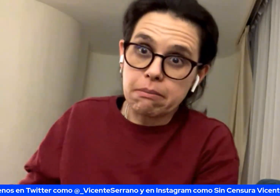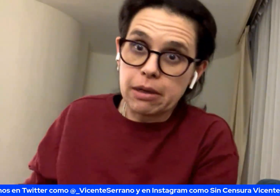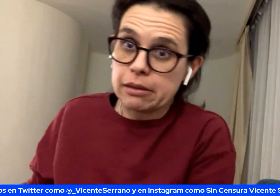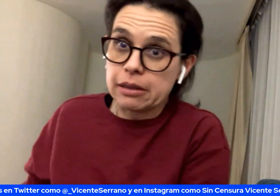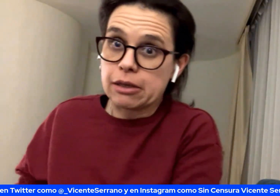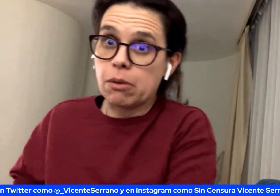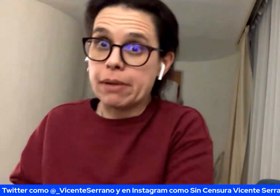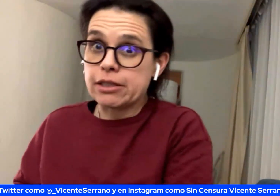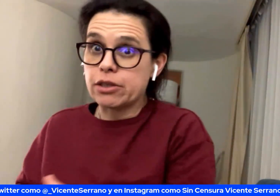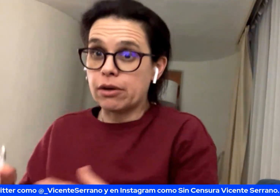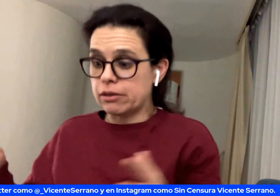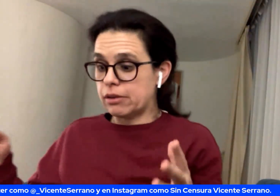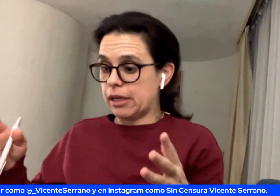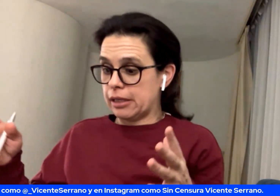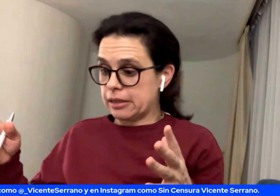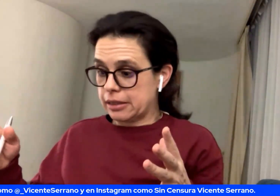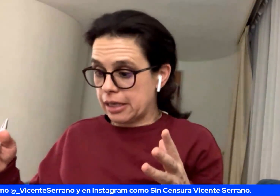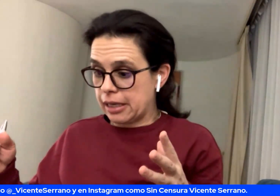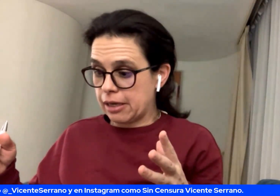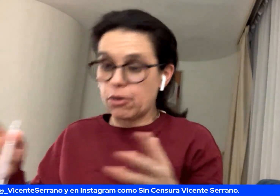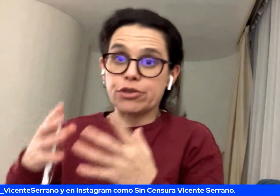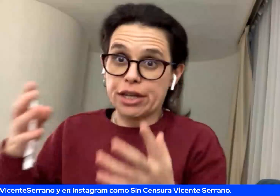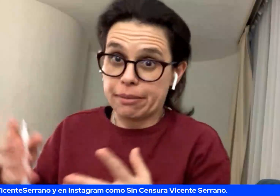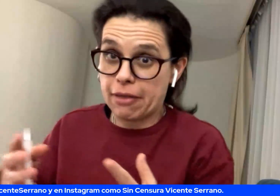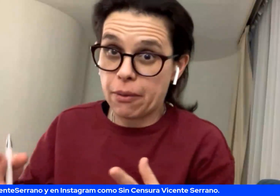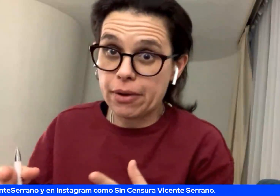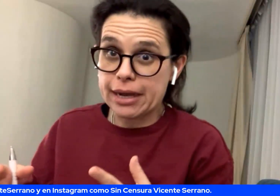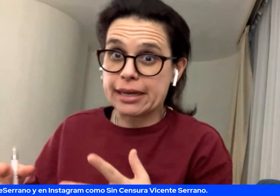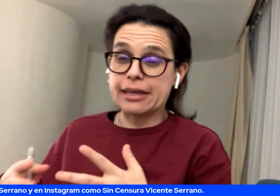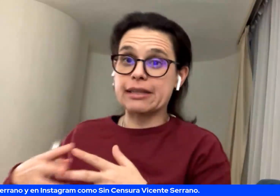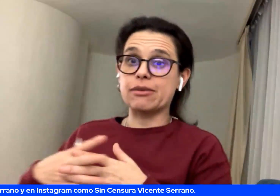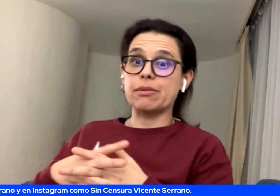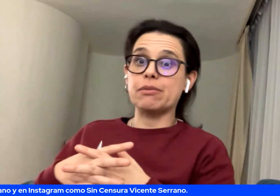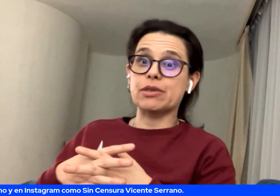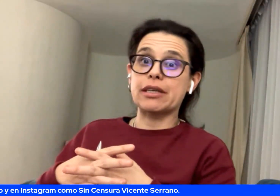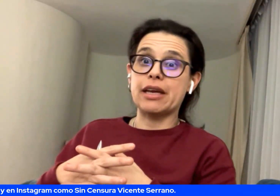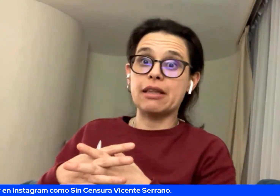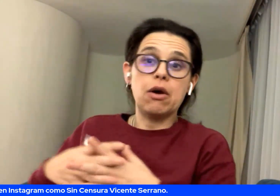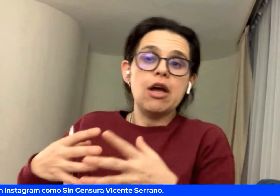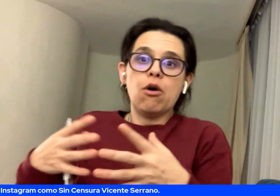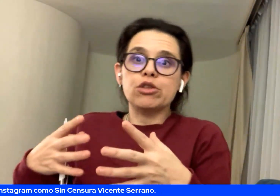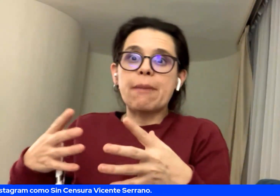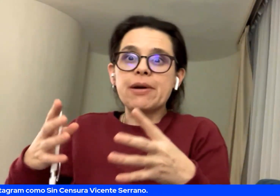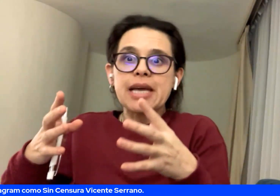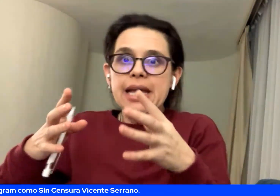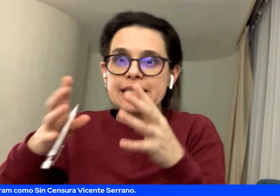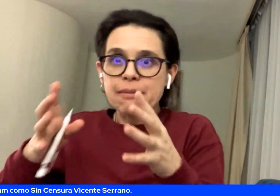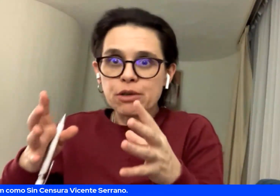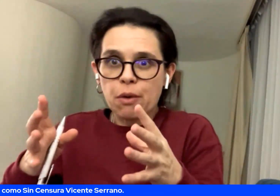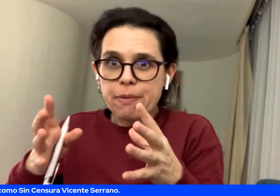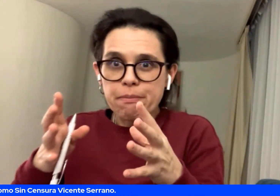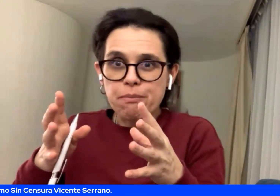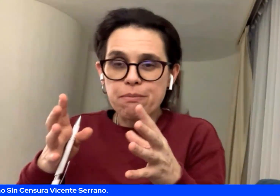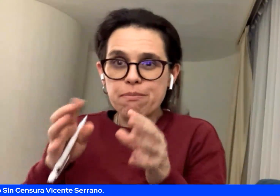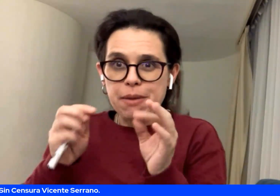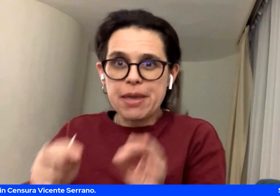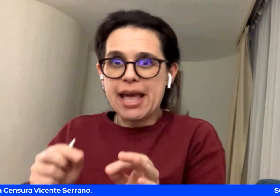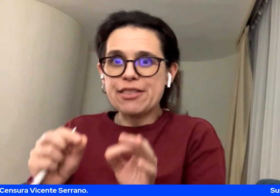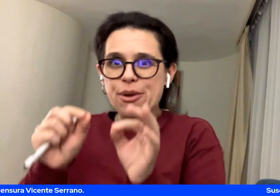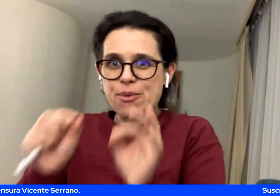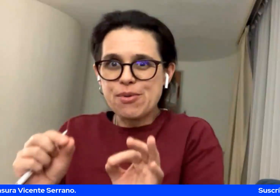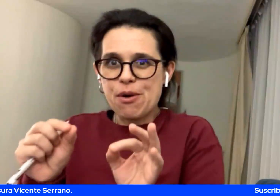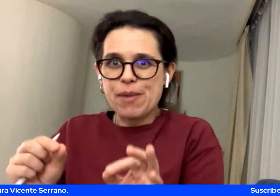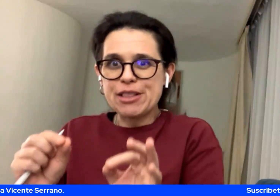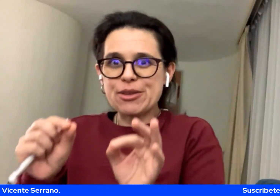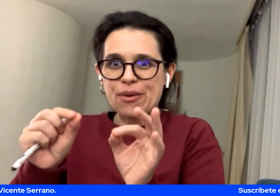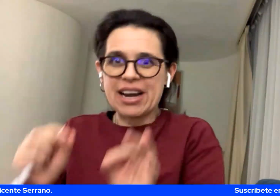reciente convención conservadora que Sí, sí, tuvimos sí. el día de hoy. O sea, pues estamos